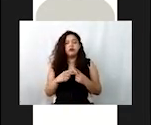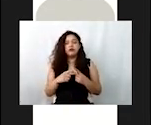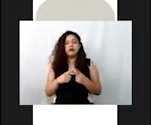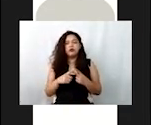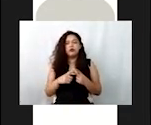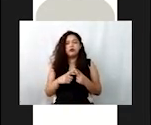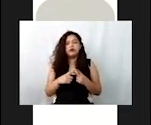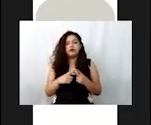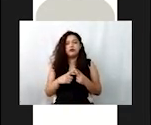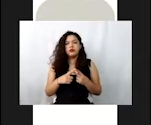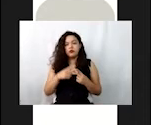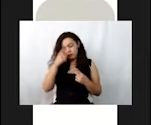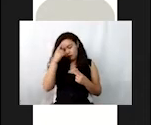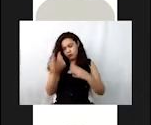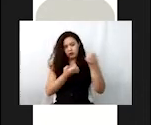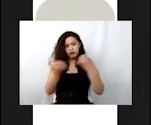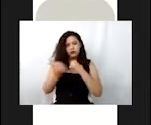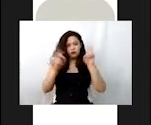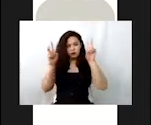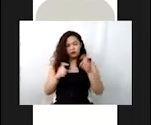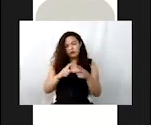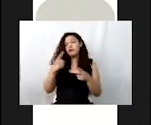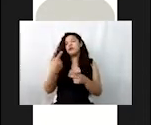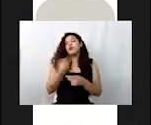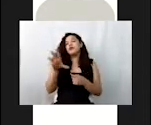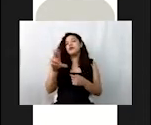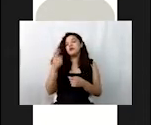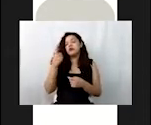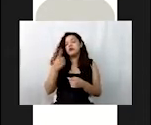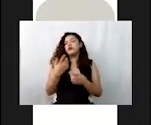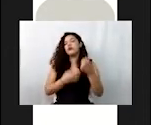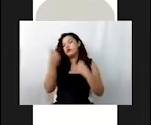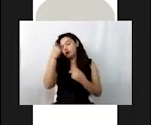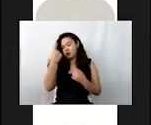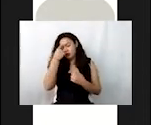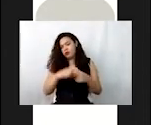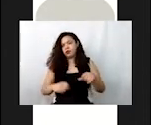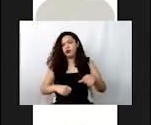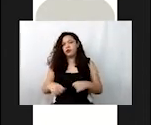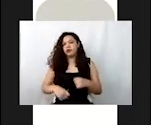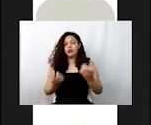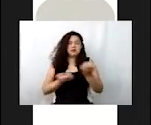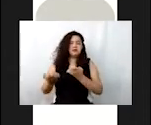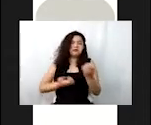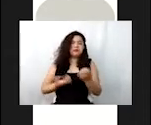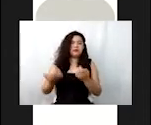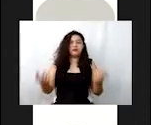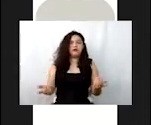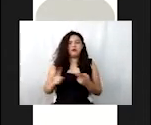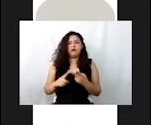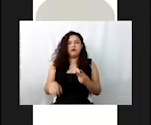3 con este tema de entrenamiento, 181 horas en entrenamiento, actividad física, de dónde